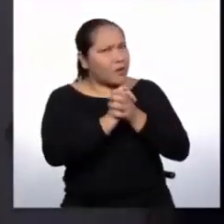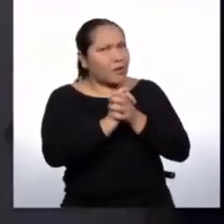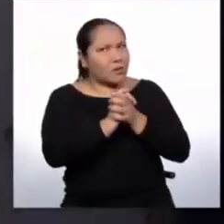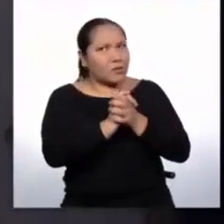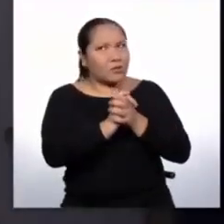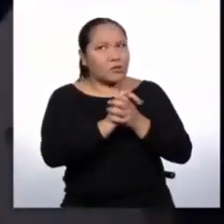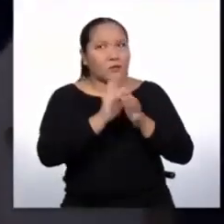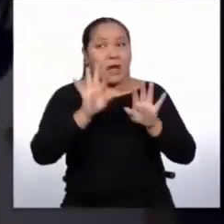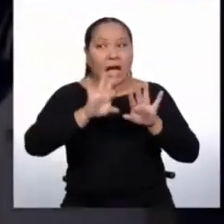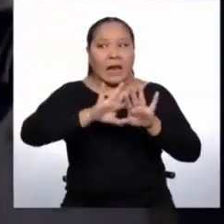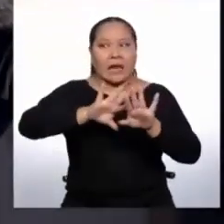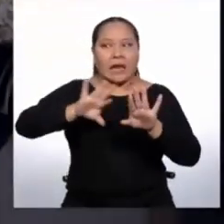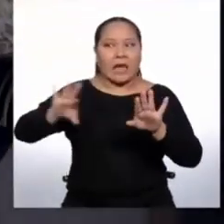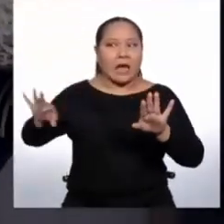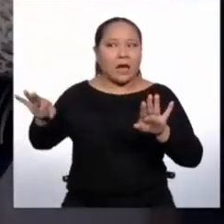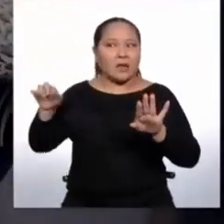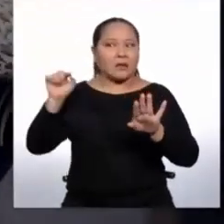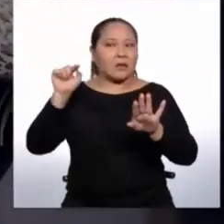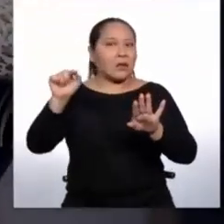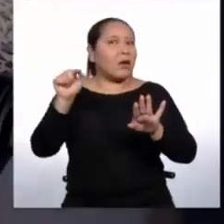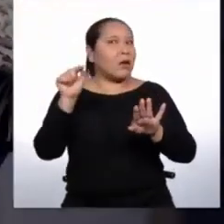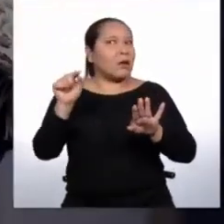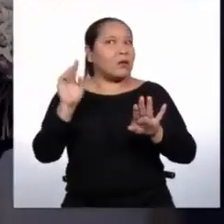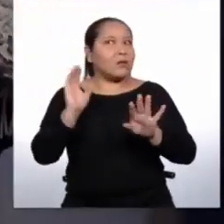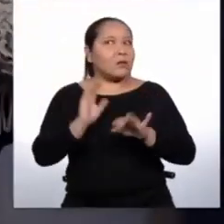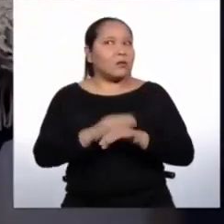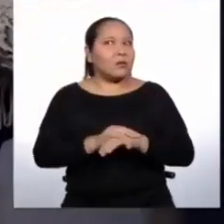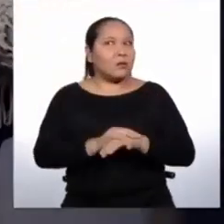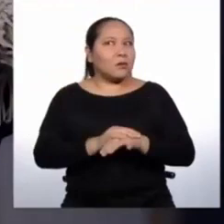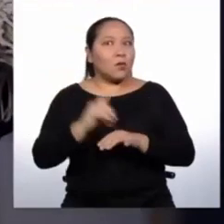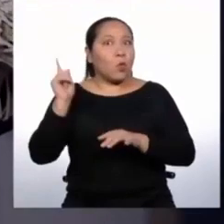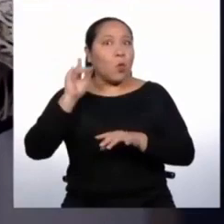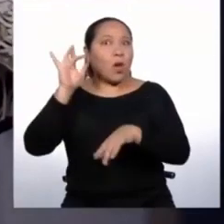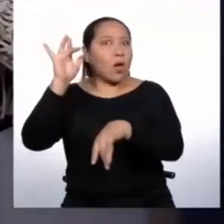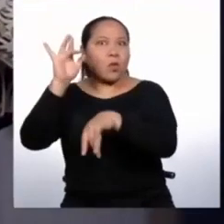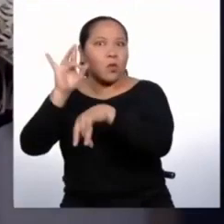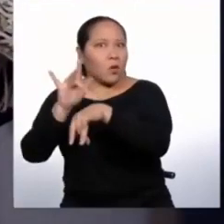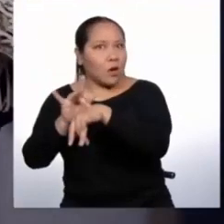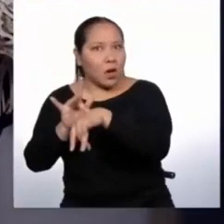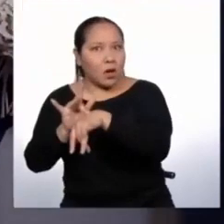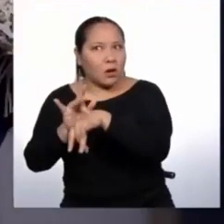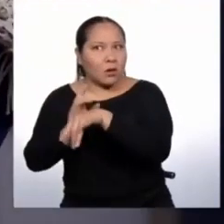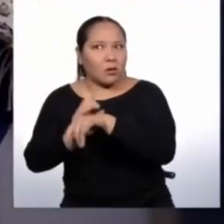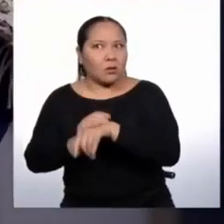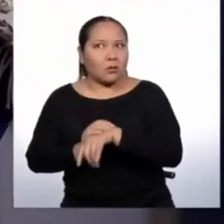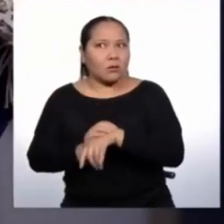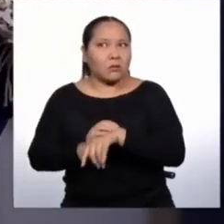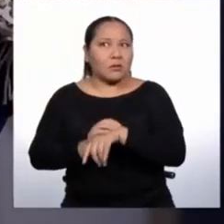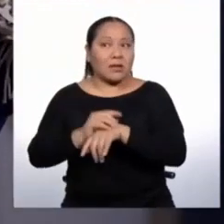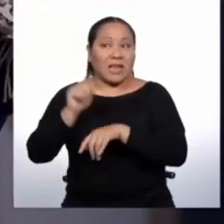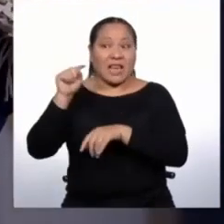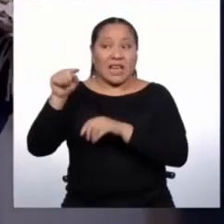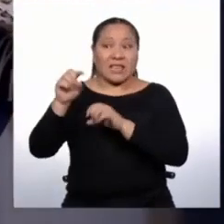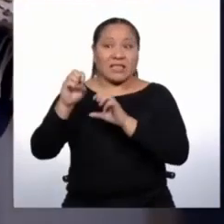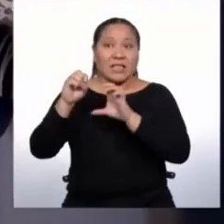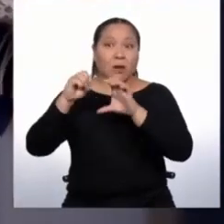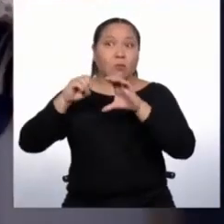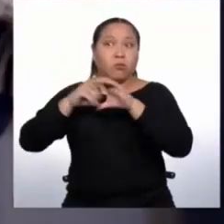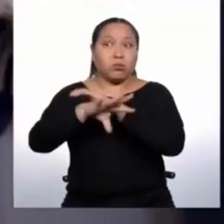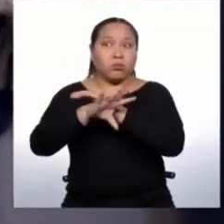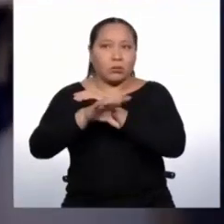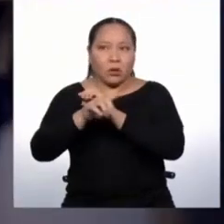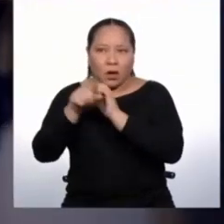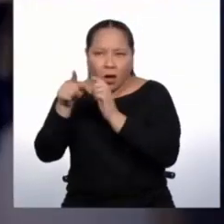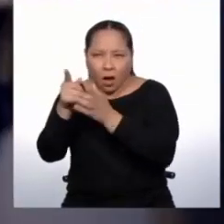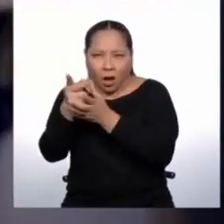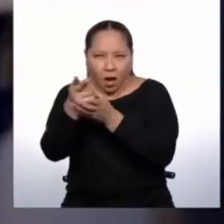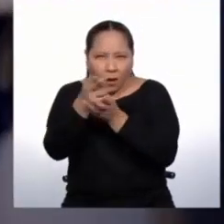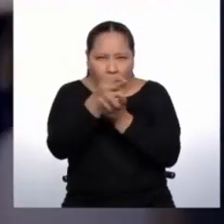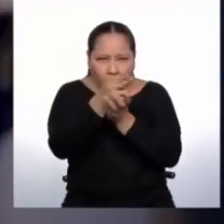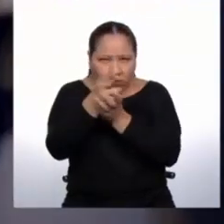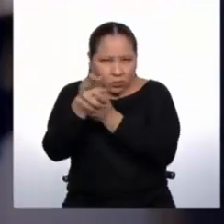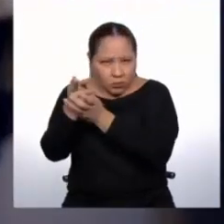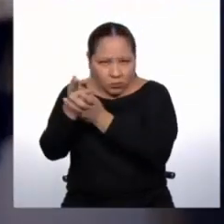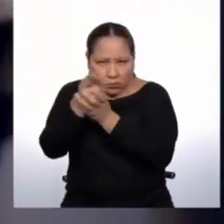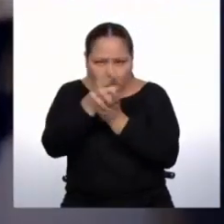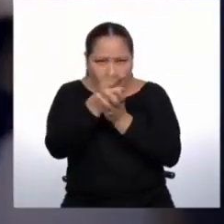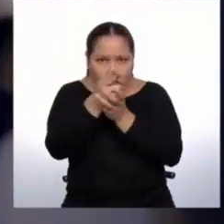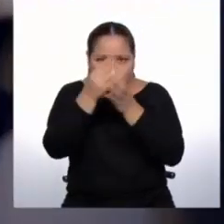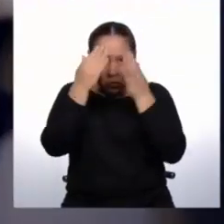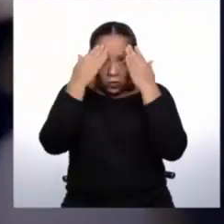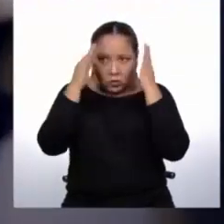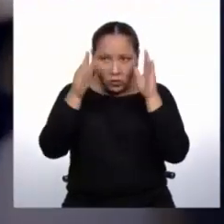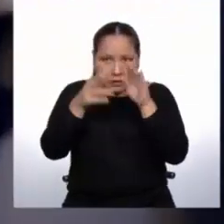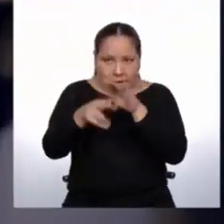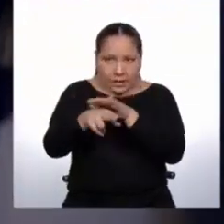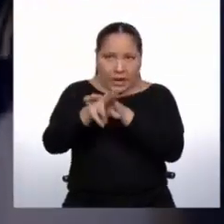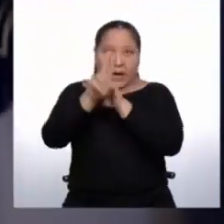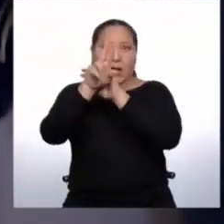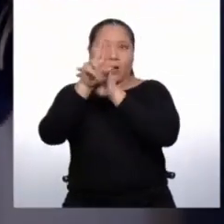hacerse a un lado. No hay que tocarlo. El cañoncito apunta. No sé si es puntería